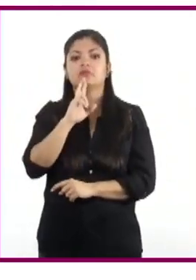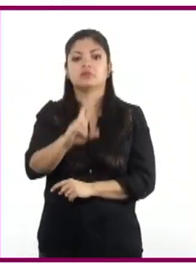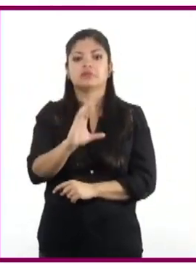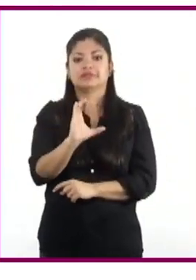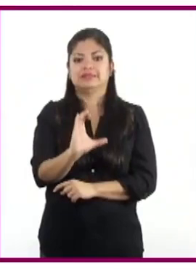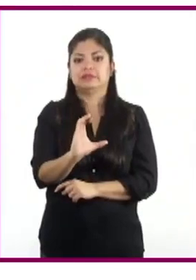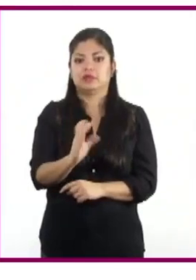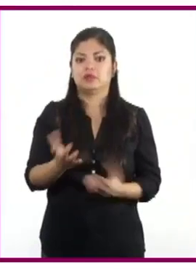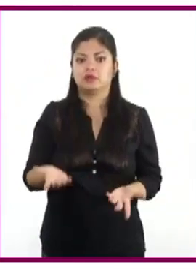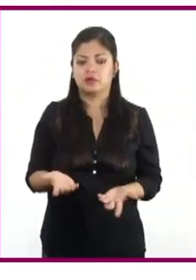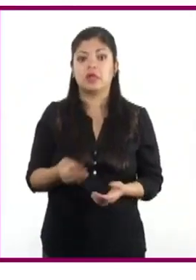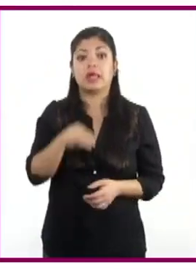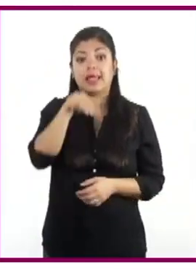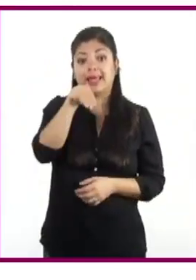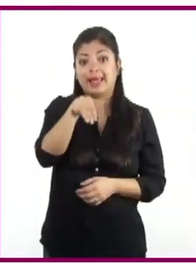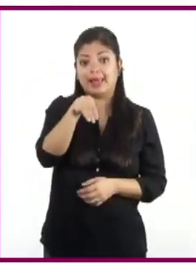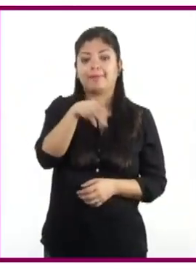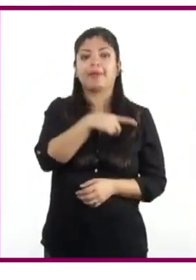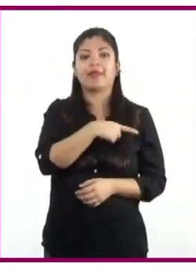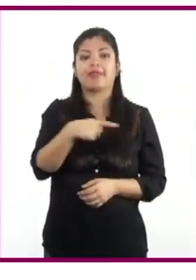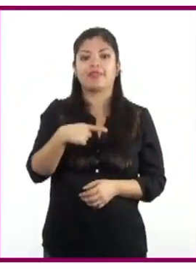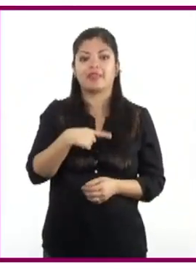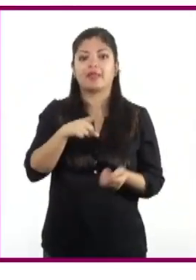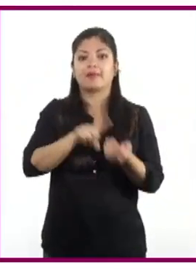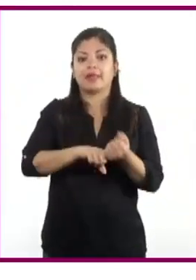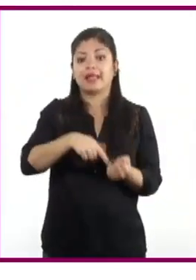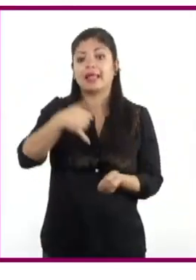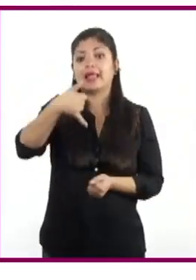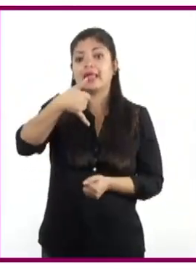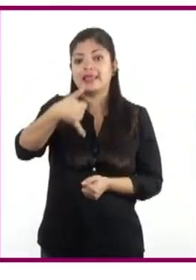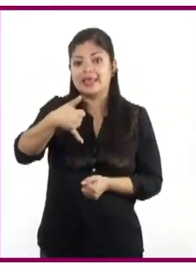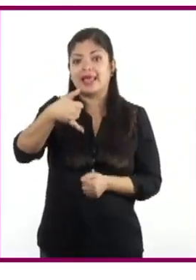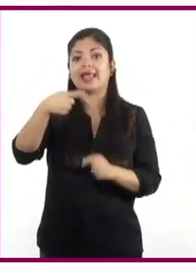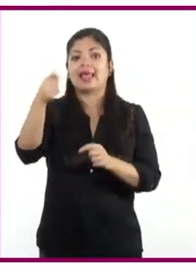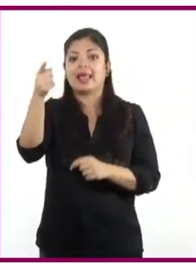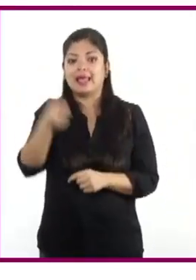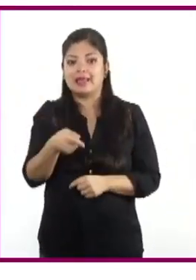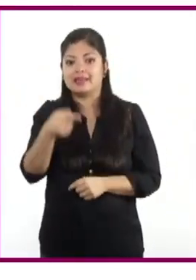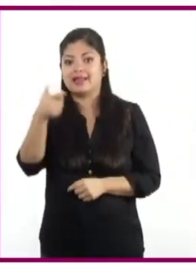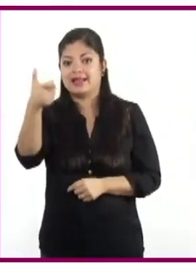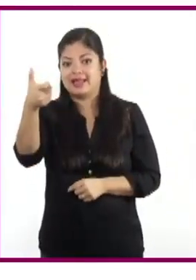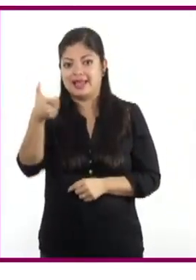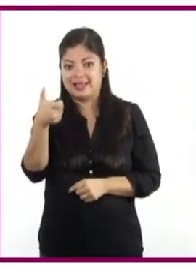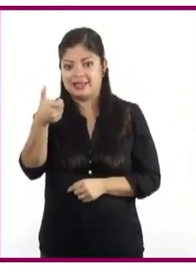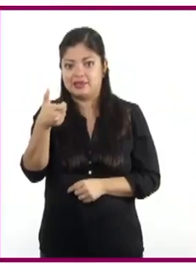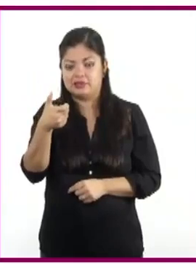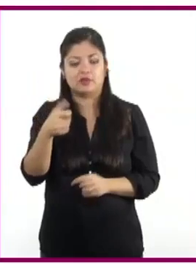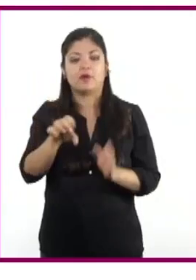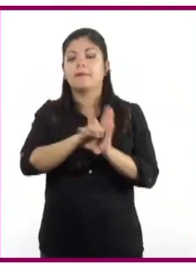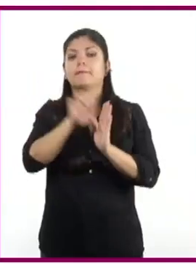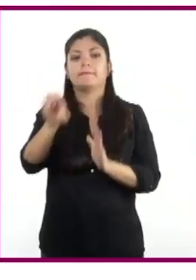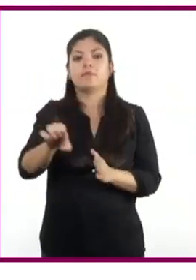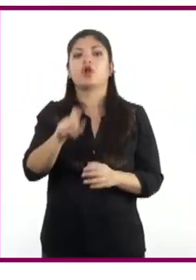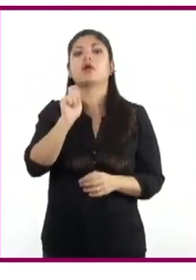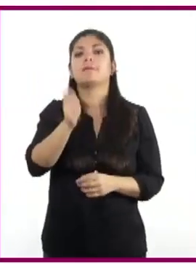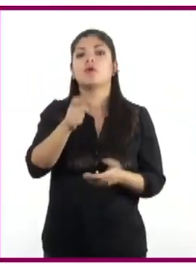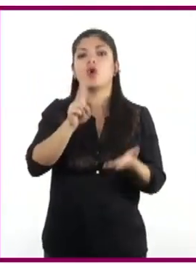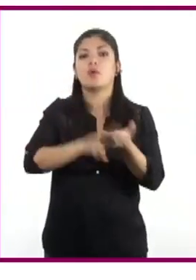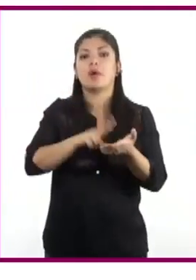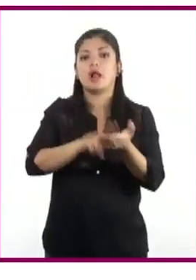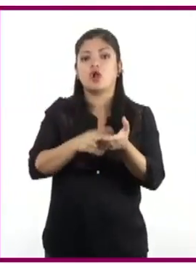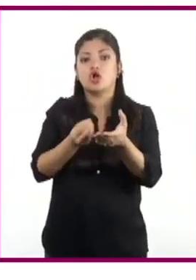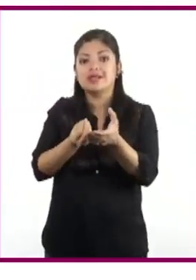Sin embargo, m debe ser de la forma y entre x, es decir, un valor de la variable de